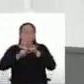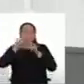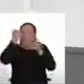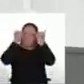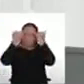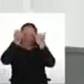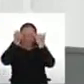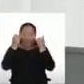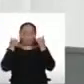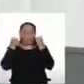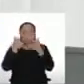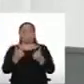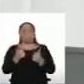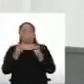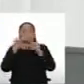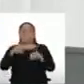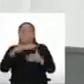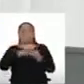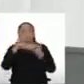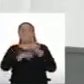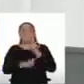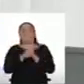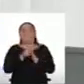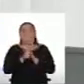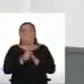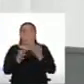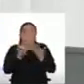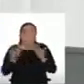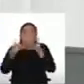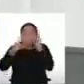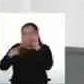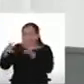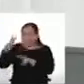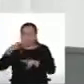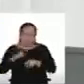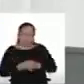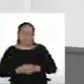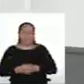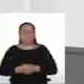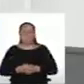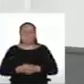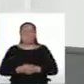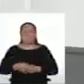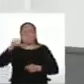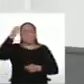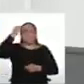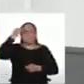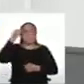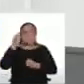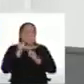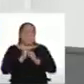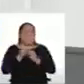un proyecto de ley, basándonos en las acciones que nosotros mismos somos capaces de hacer. Piensen